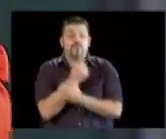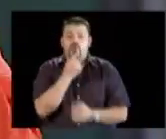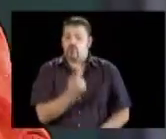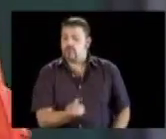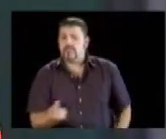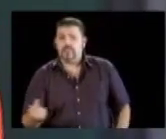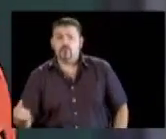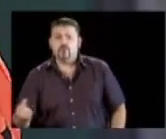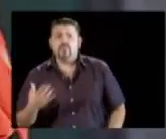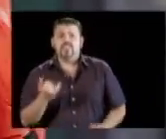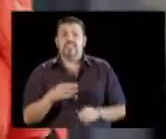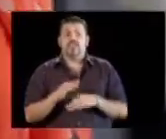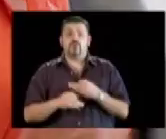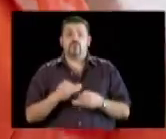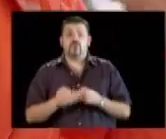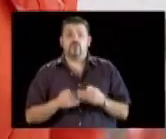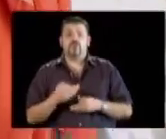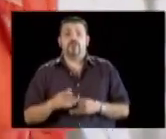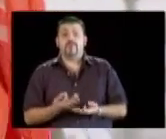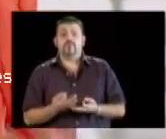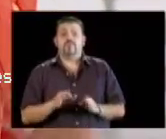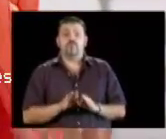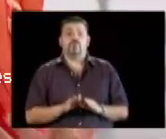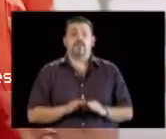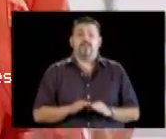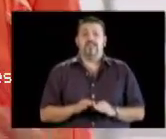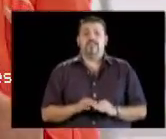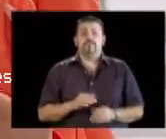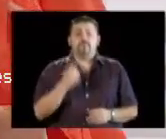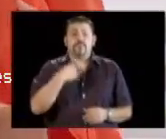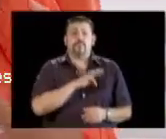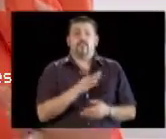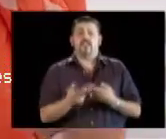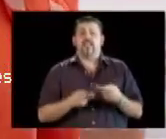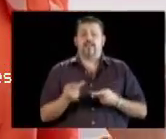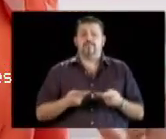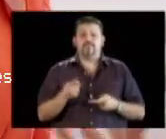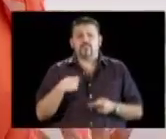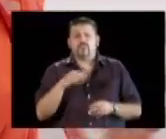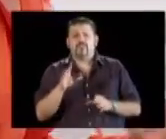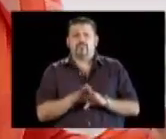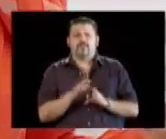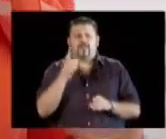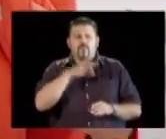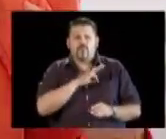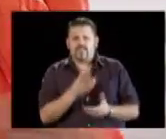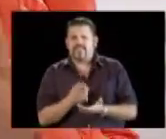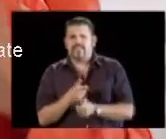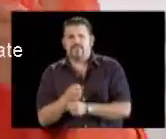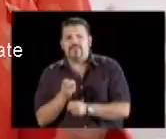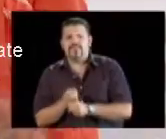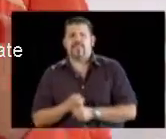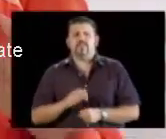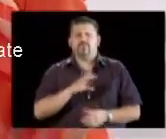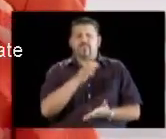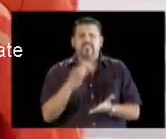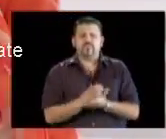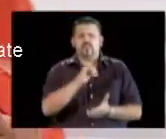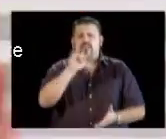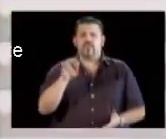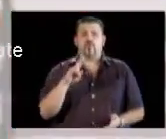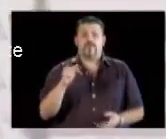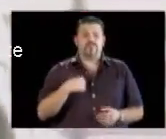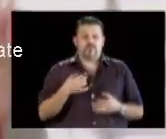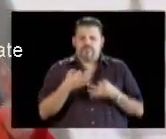vamos a formar a las sociedades al futuro. Y entonces me invitan al patronato de Educar en Ciudad Juárez y yo, por supuesto, le digo, claro, encantada